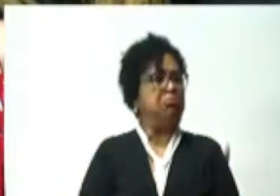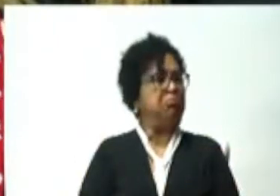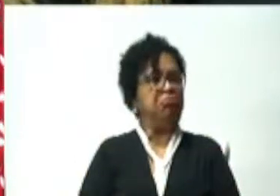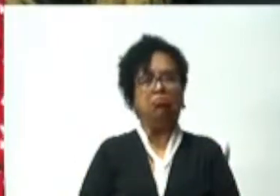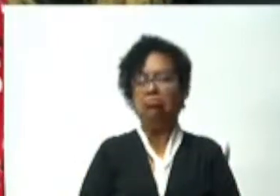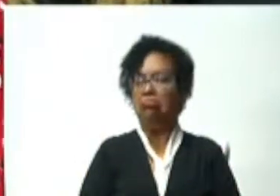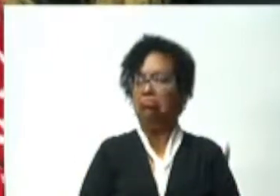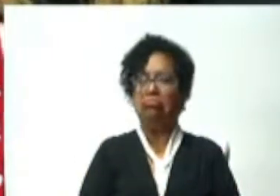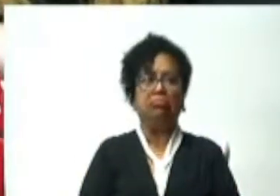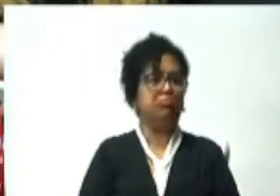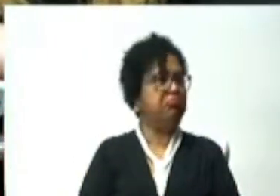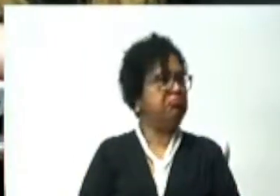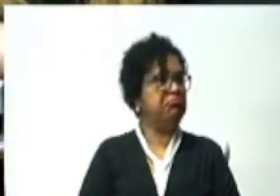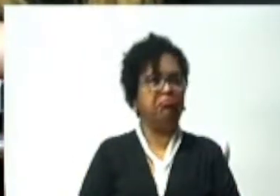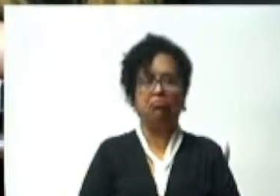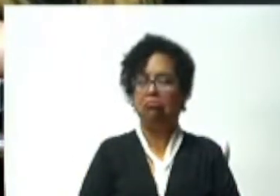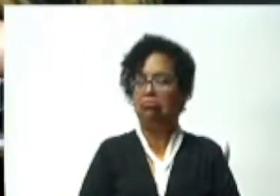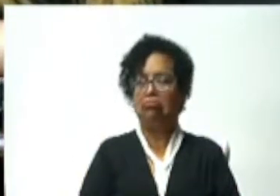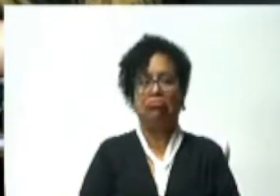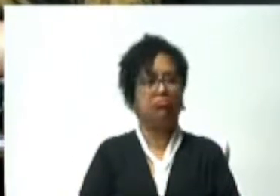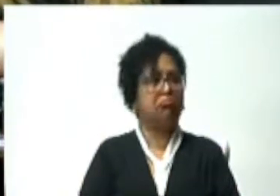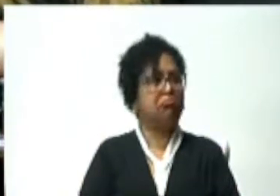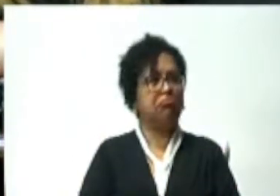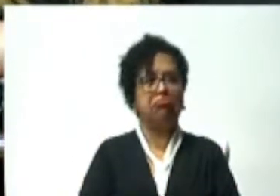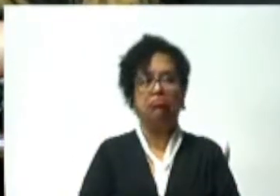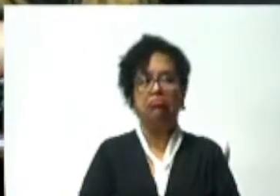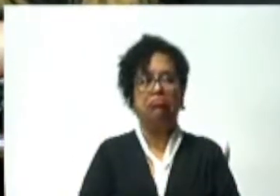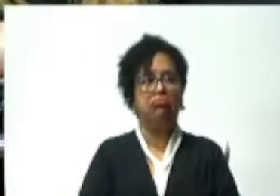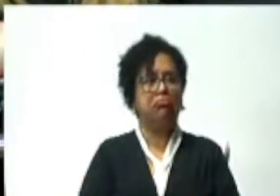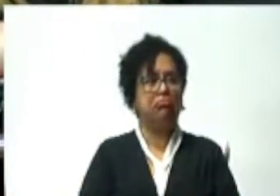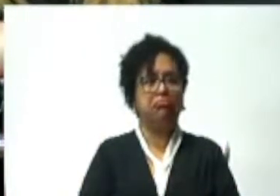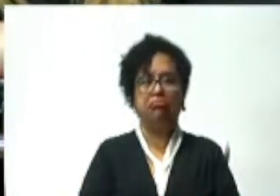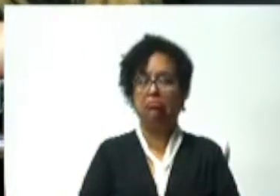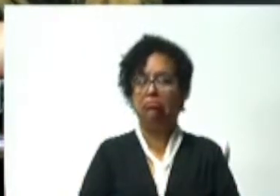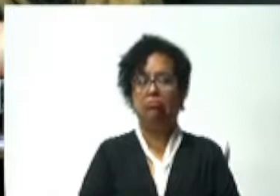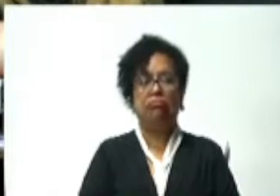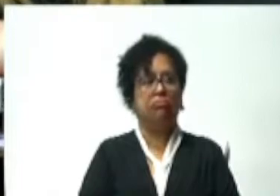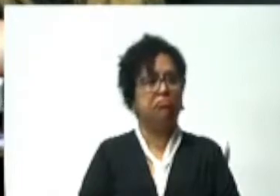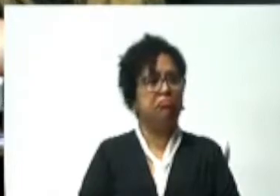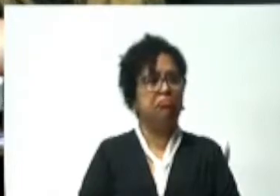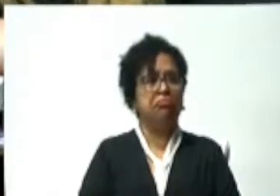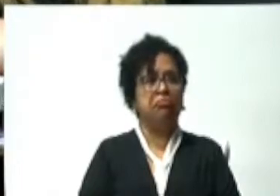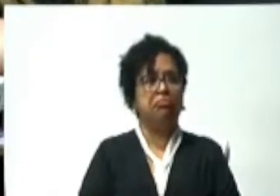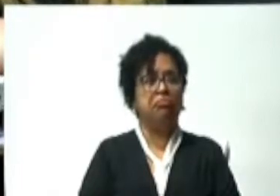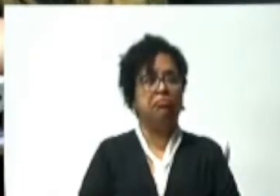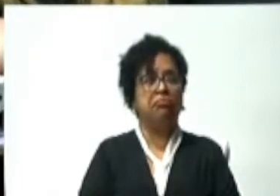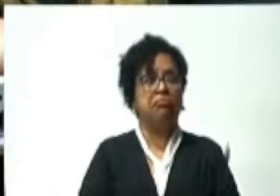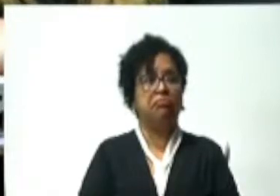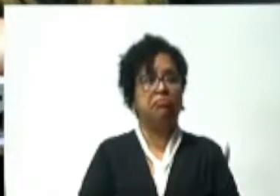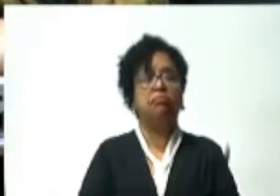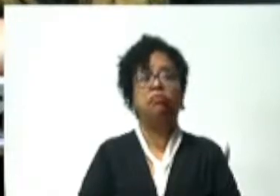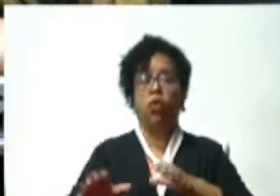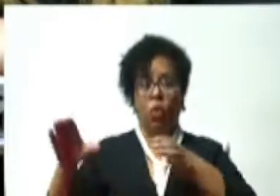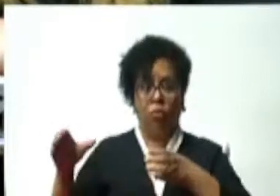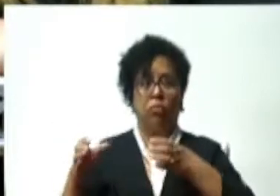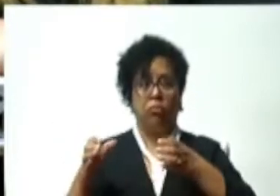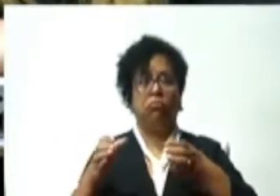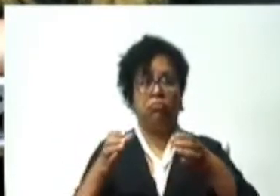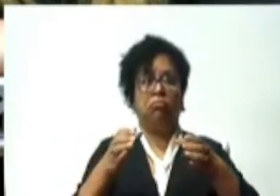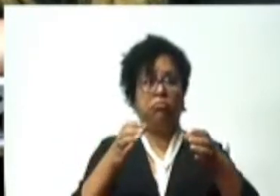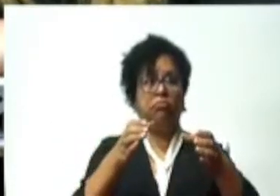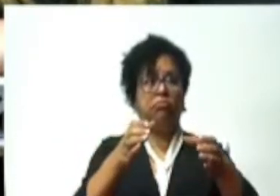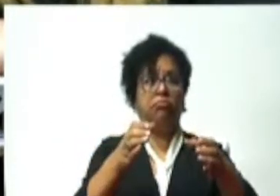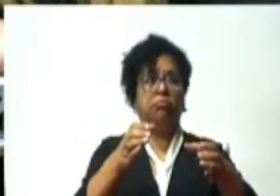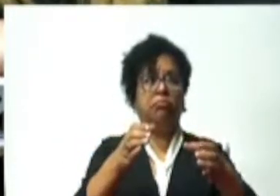Y fuimos allí, y de verdad que primera vez en la historia de que yo he visto que un funcionario le dice a los diputados,